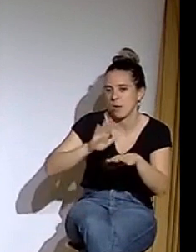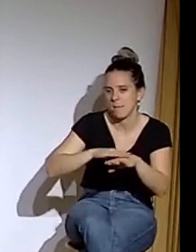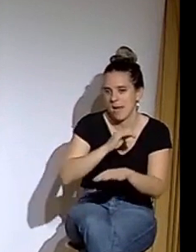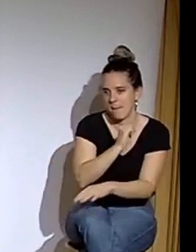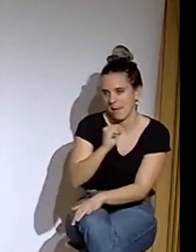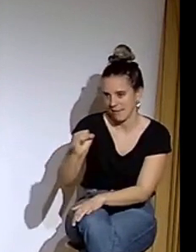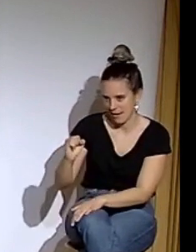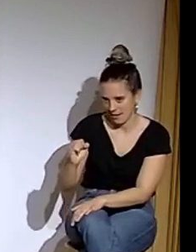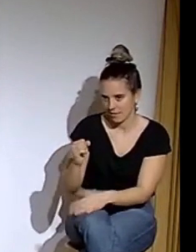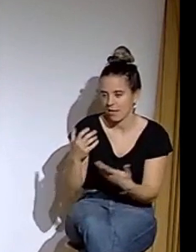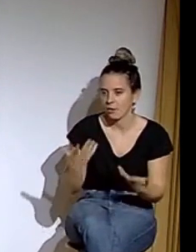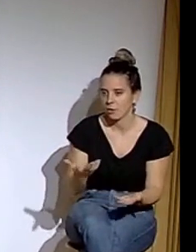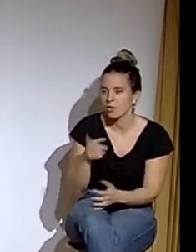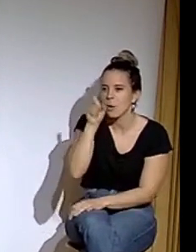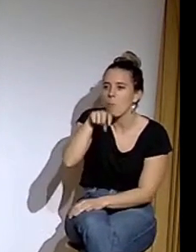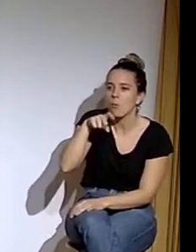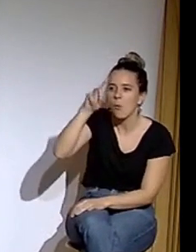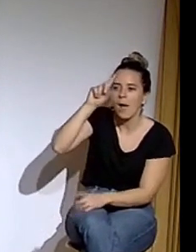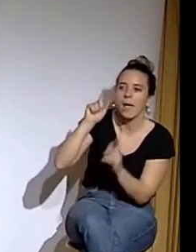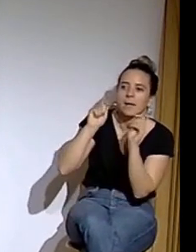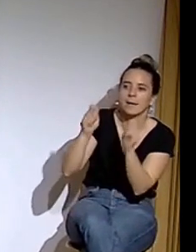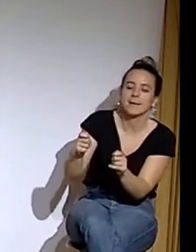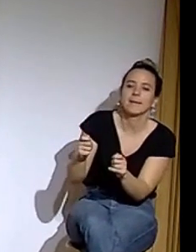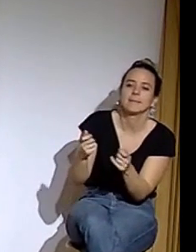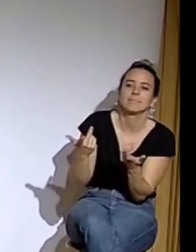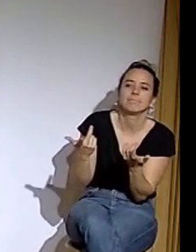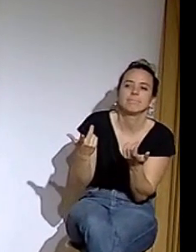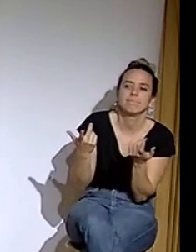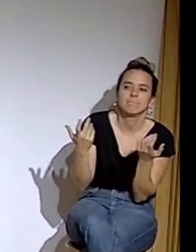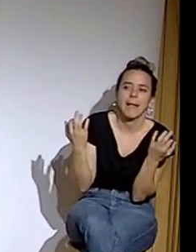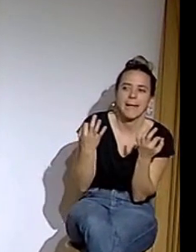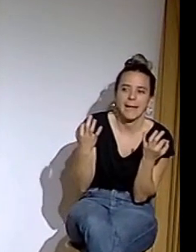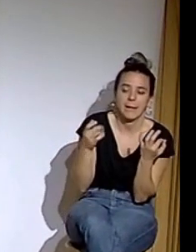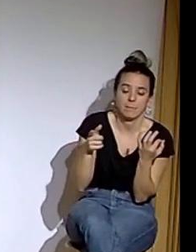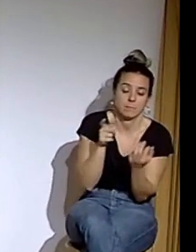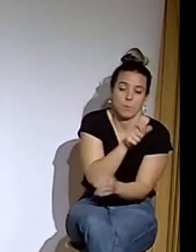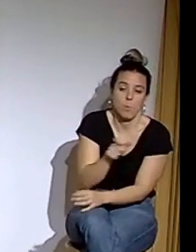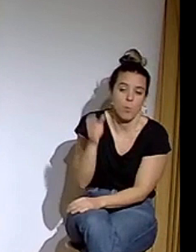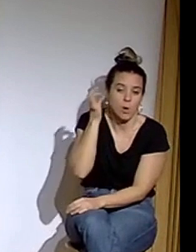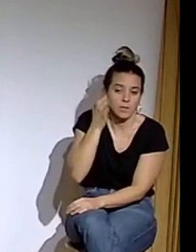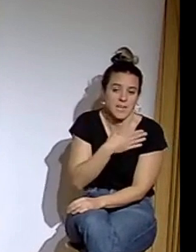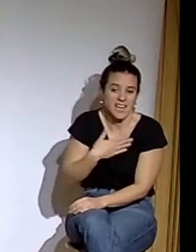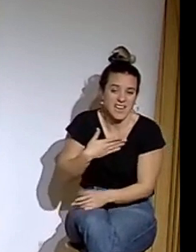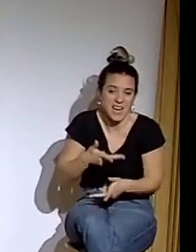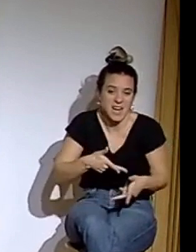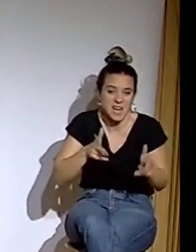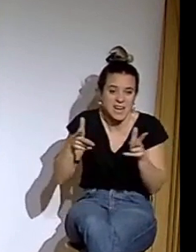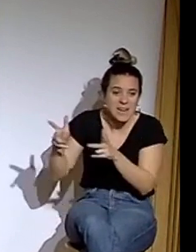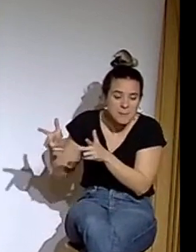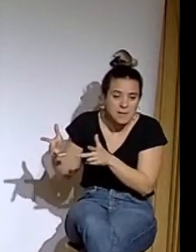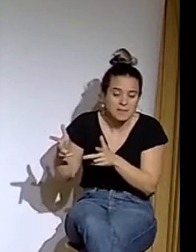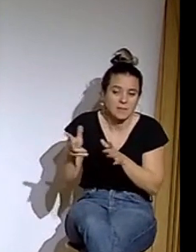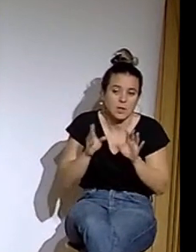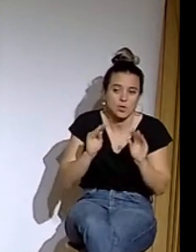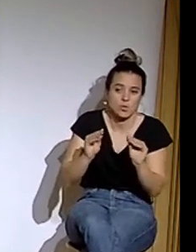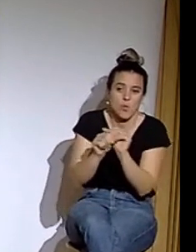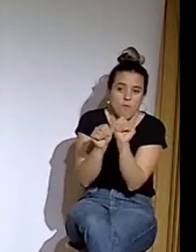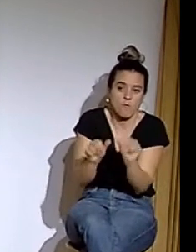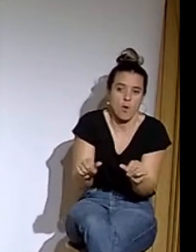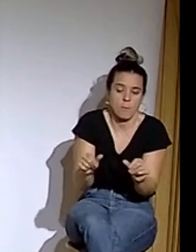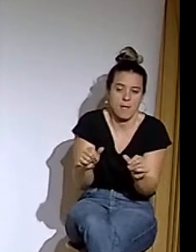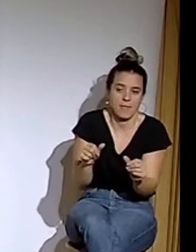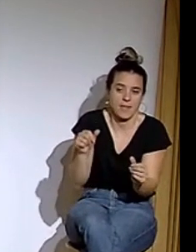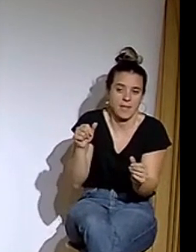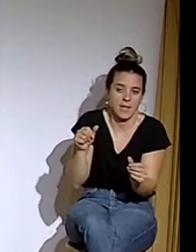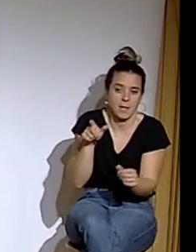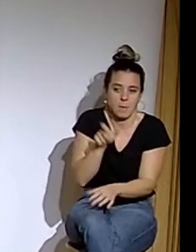de A qué viene y a qué se denominaba a las brujas en las mujeres que querían ser libres que tenían su forma de reivindicar